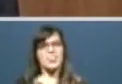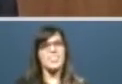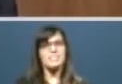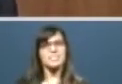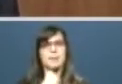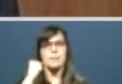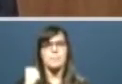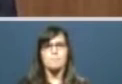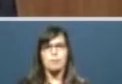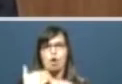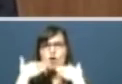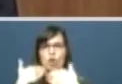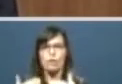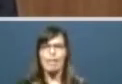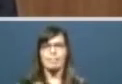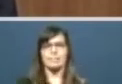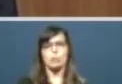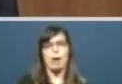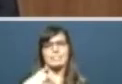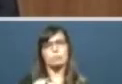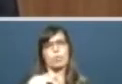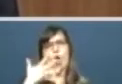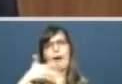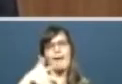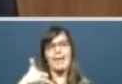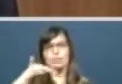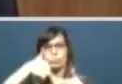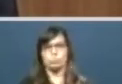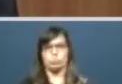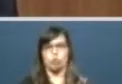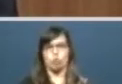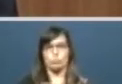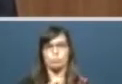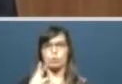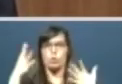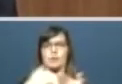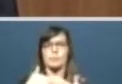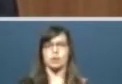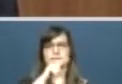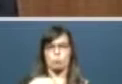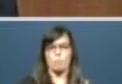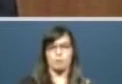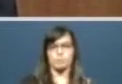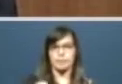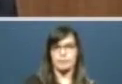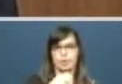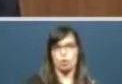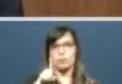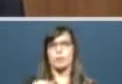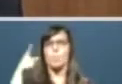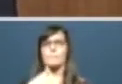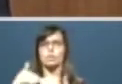de heres suspensivos a la que dedicamos 9 millones de euros en ayuda a los trabajadores y un millón más en ayuda a las empresas